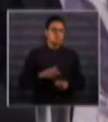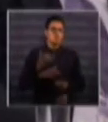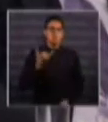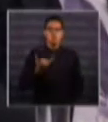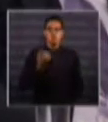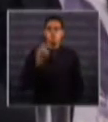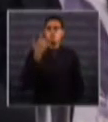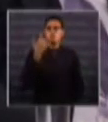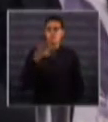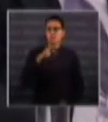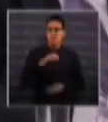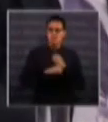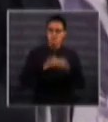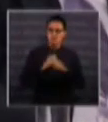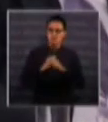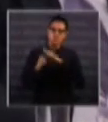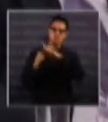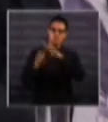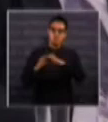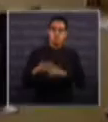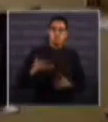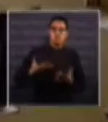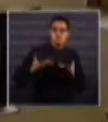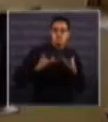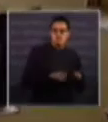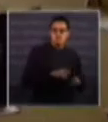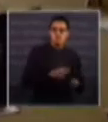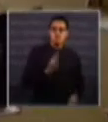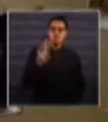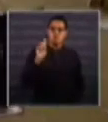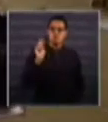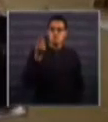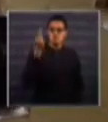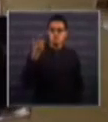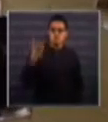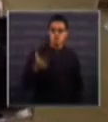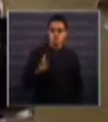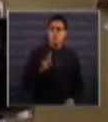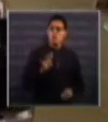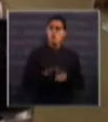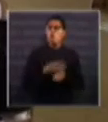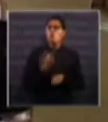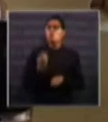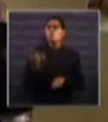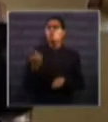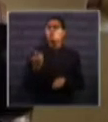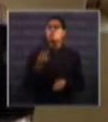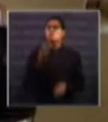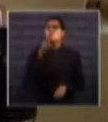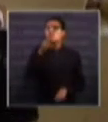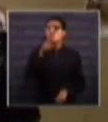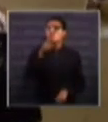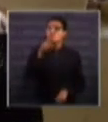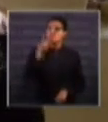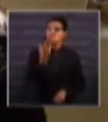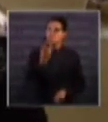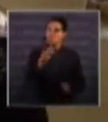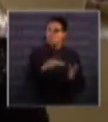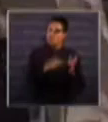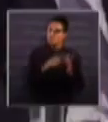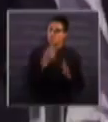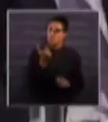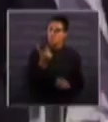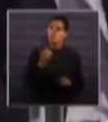Sí, Tagle, tampoco me acuerdo del nombre. Que con exactitud. Habló de temas ambientales. Por el director de la División de